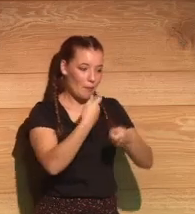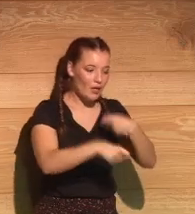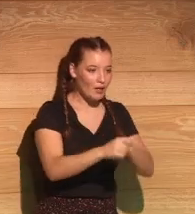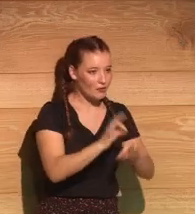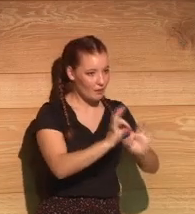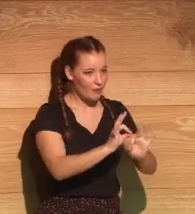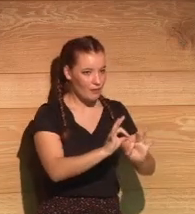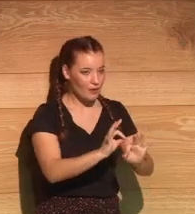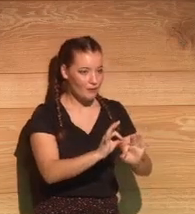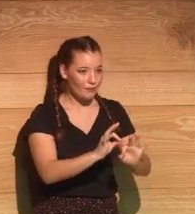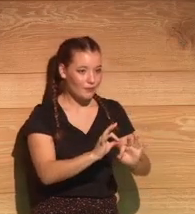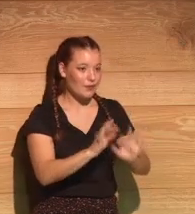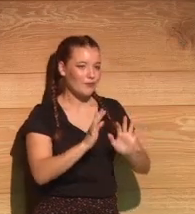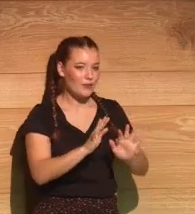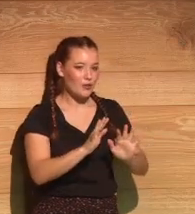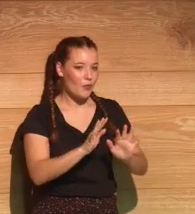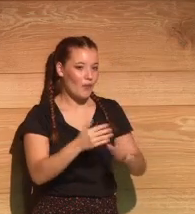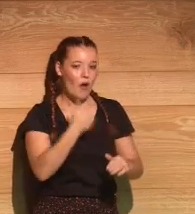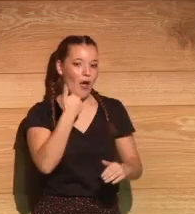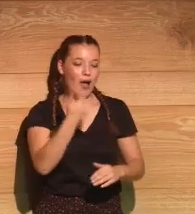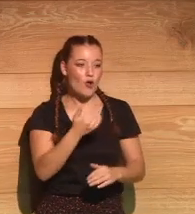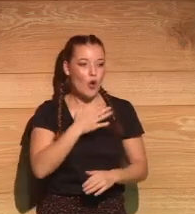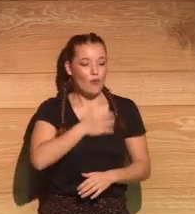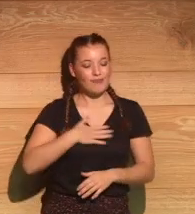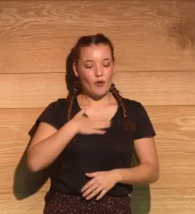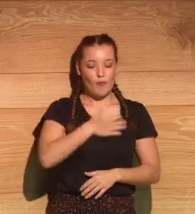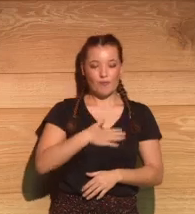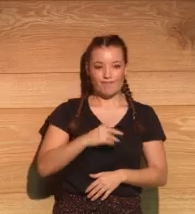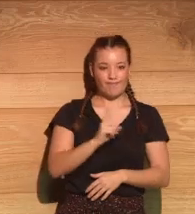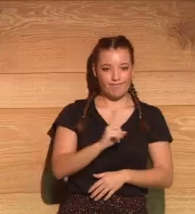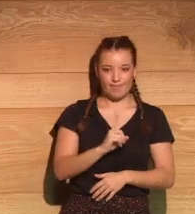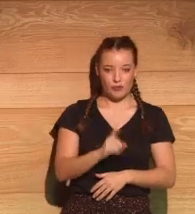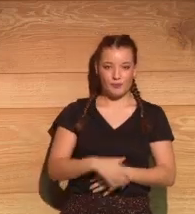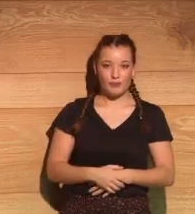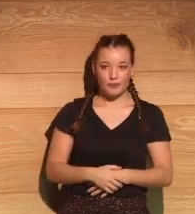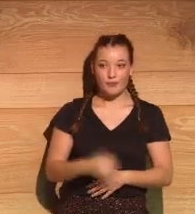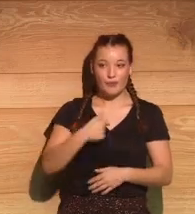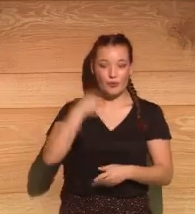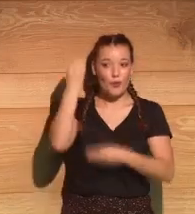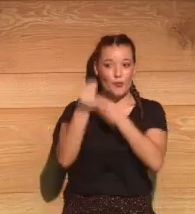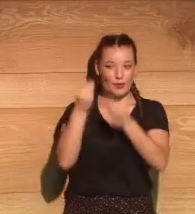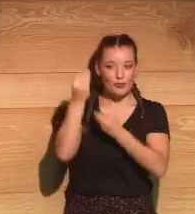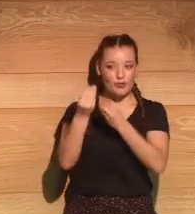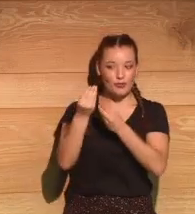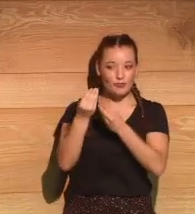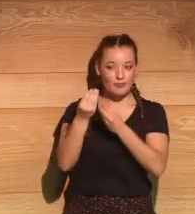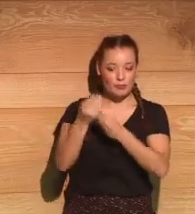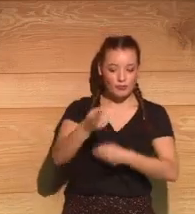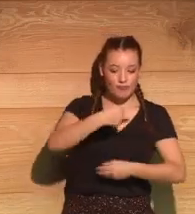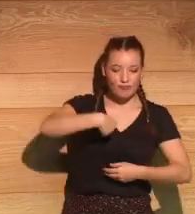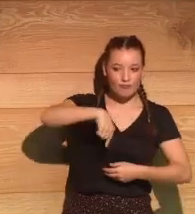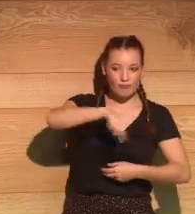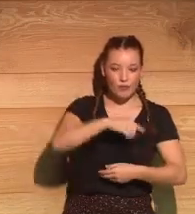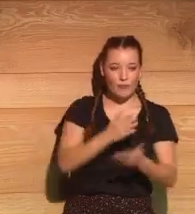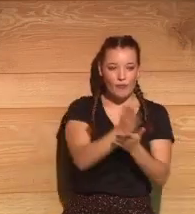Ernesto, pero no es algo en lo que nunca hayas estado muy cómoda. Bueno, es que yo creo que seguimos hablando de dos